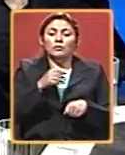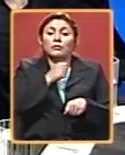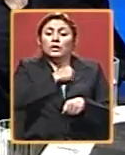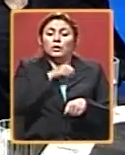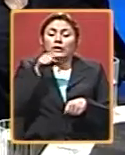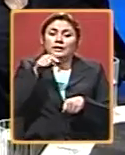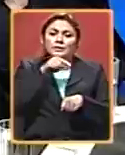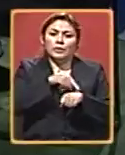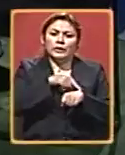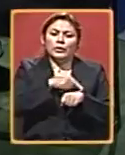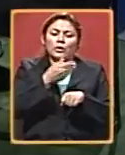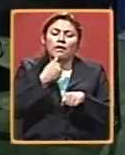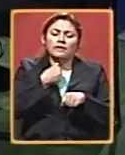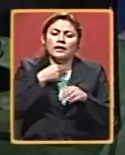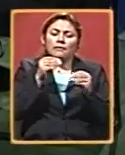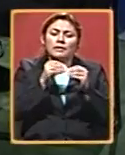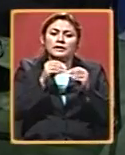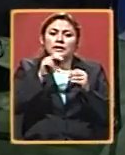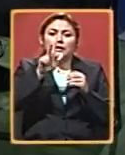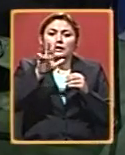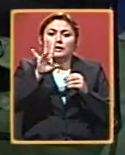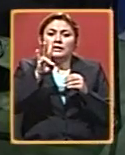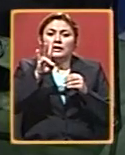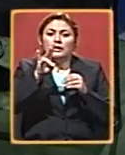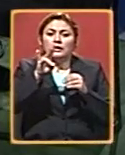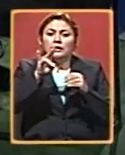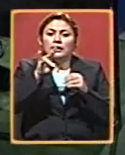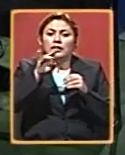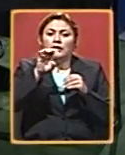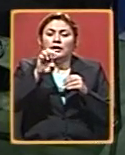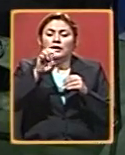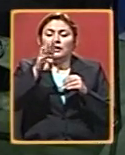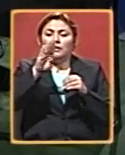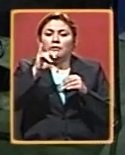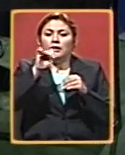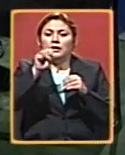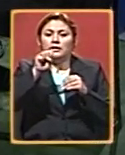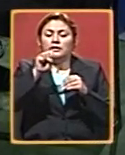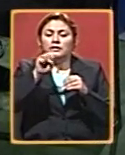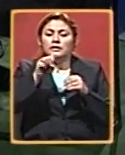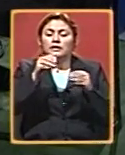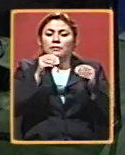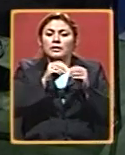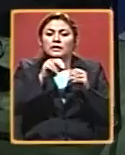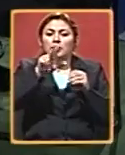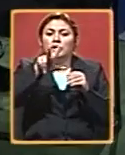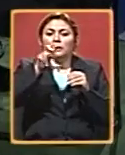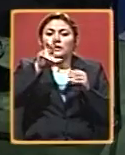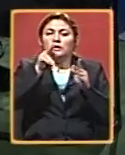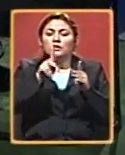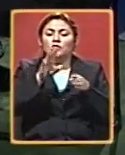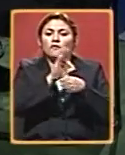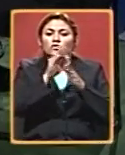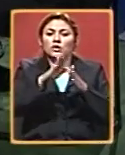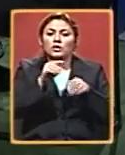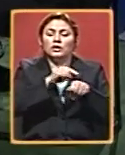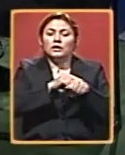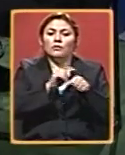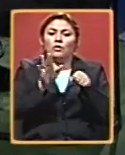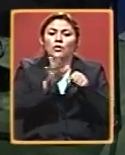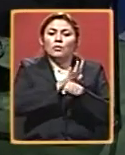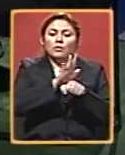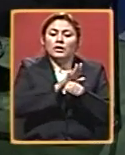habían más de 37 BAIS y más de 300 funcionarios de tiempo completo